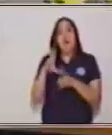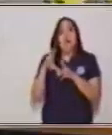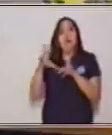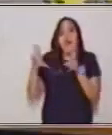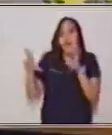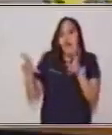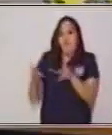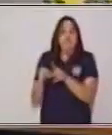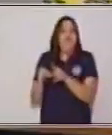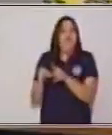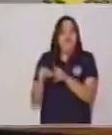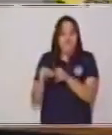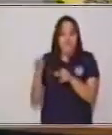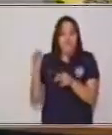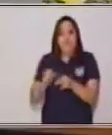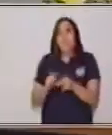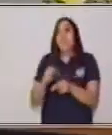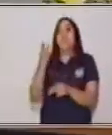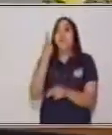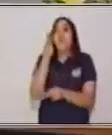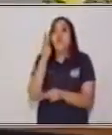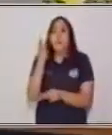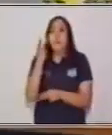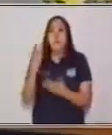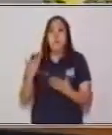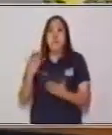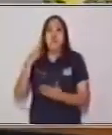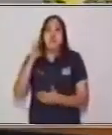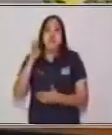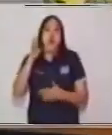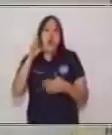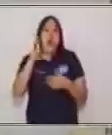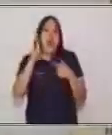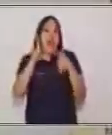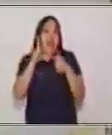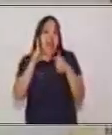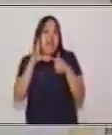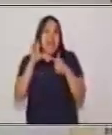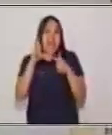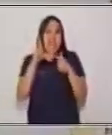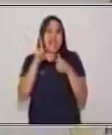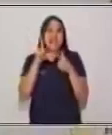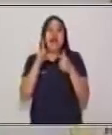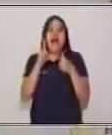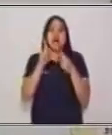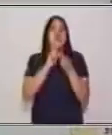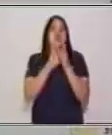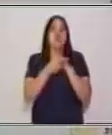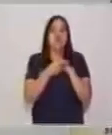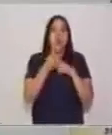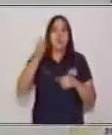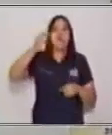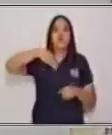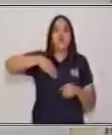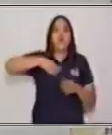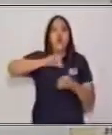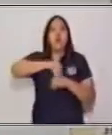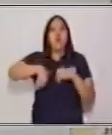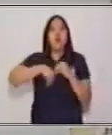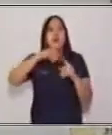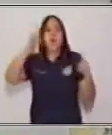análisis. Vemos como no es una preposición, es un artículo, es un modificador directo.